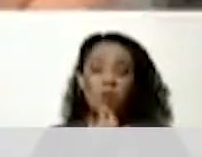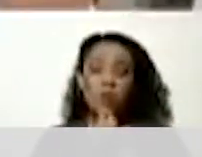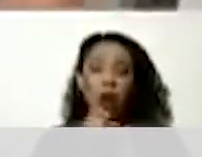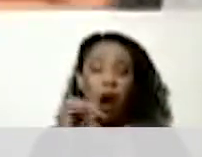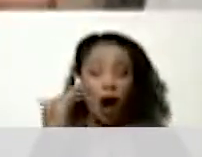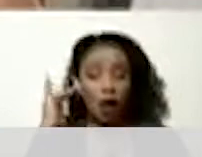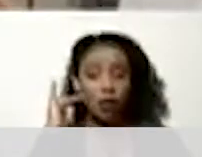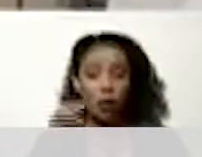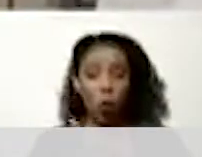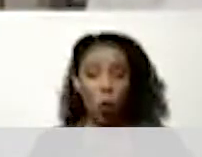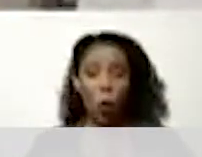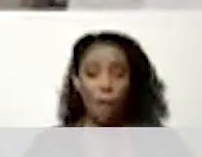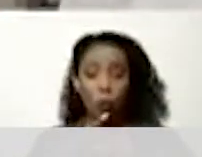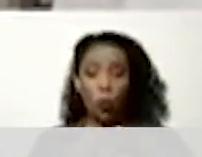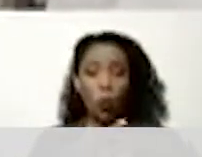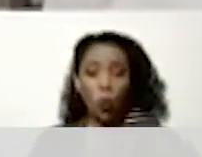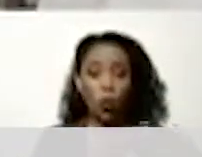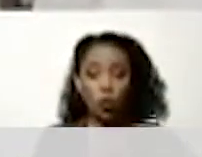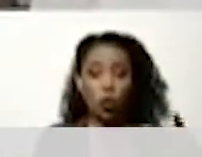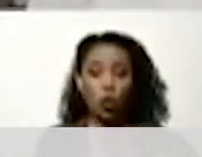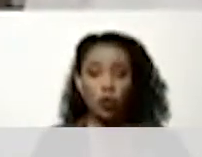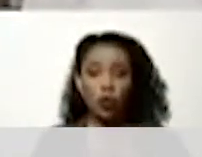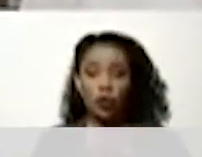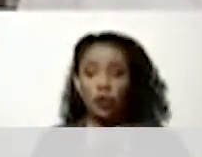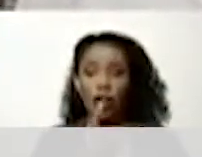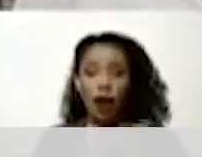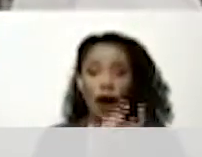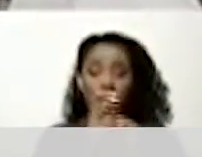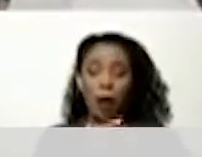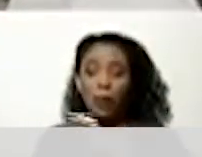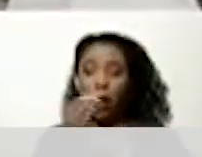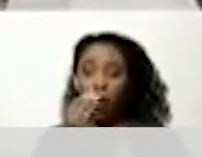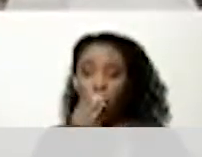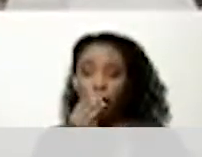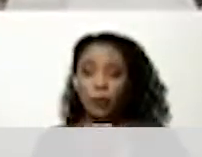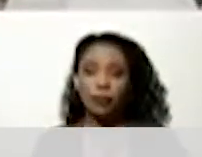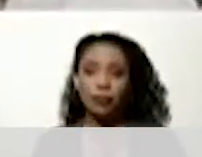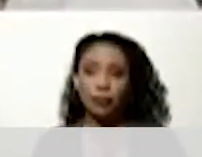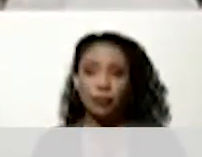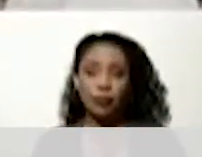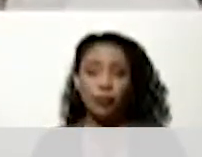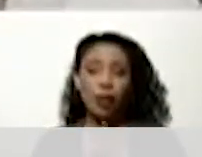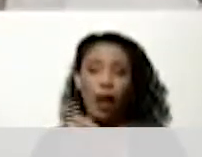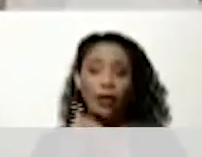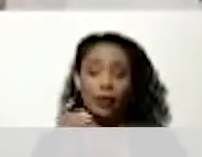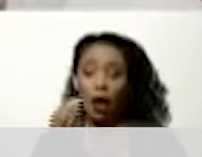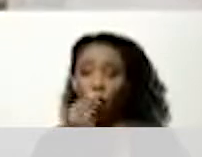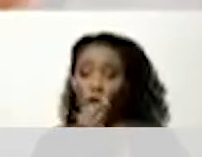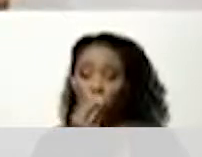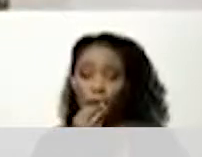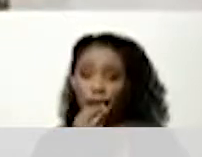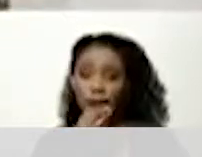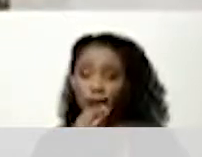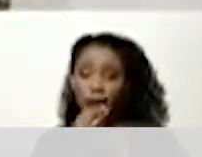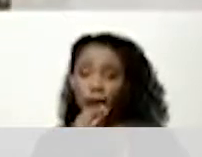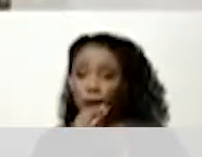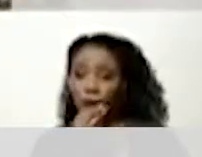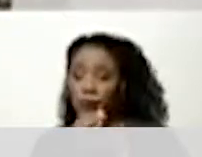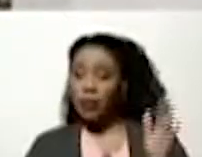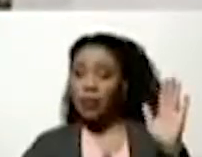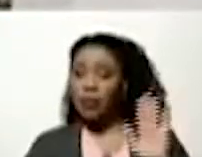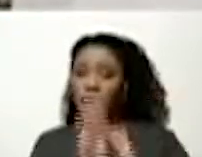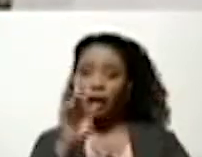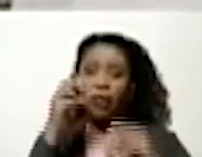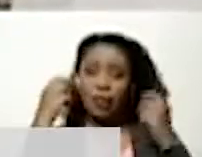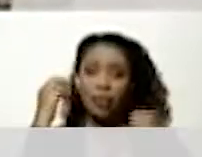posibilidad de incrementar la producción de suplementos nutricionales. Los suplementos nutricionales están desarrollados en tres